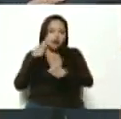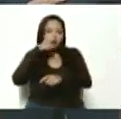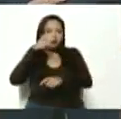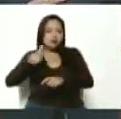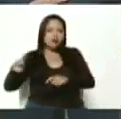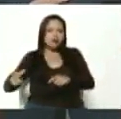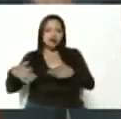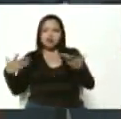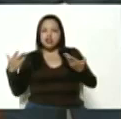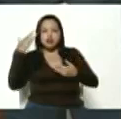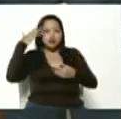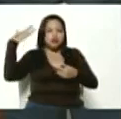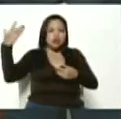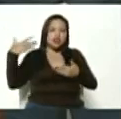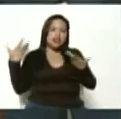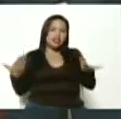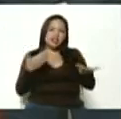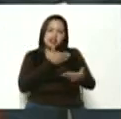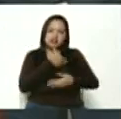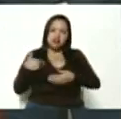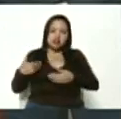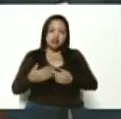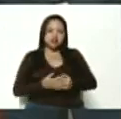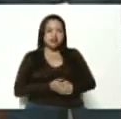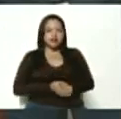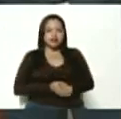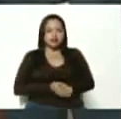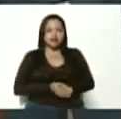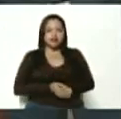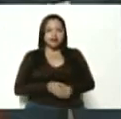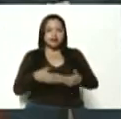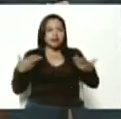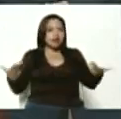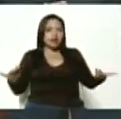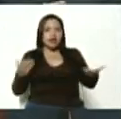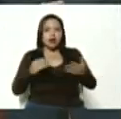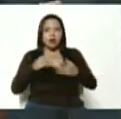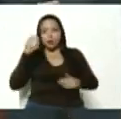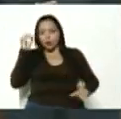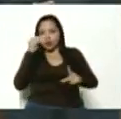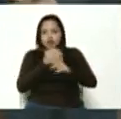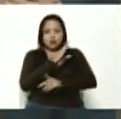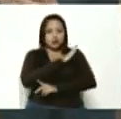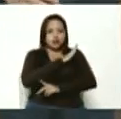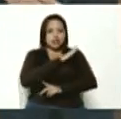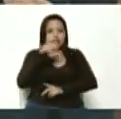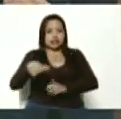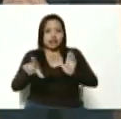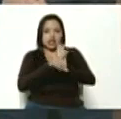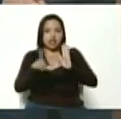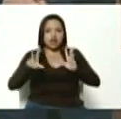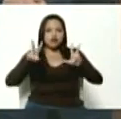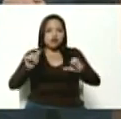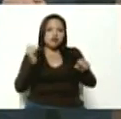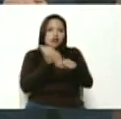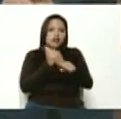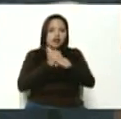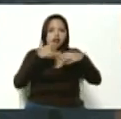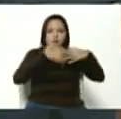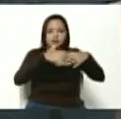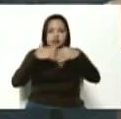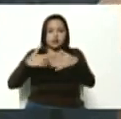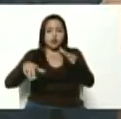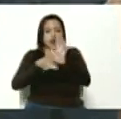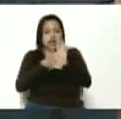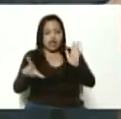qué sueña, qué pretende y qué expectativas tiene con esta ley de nuevos emprendimientos. Una ley que, por